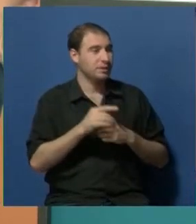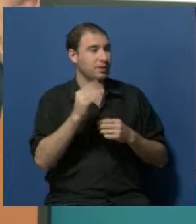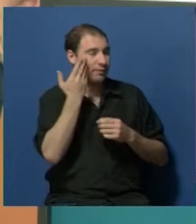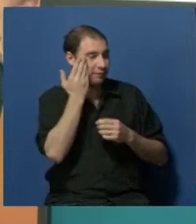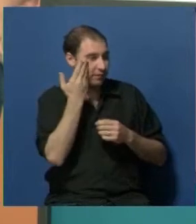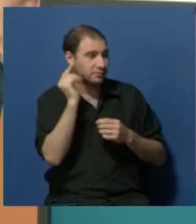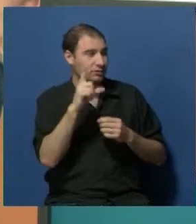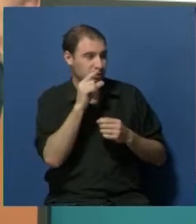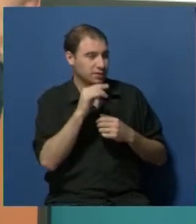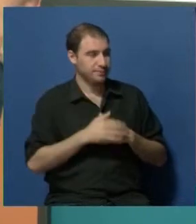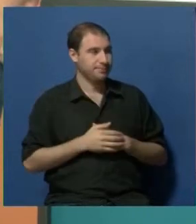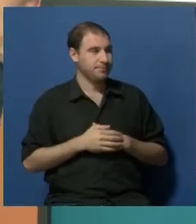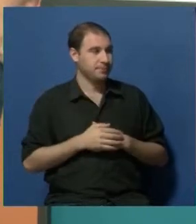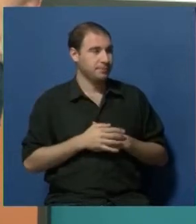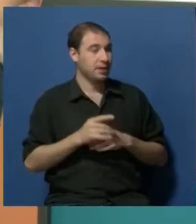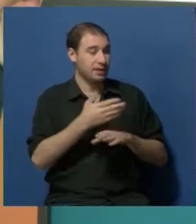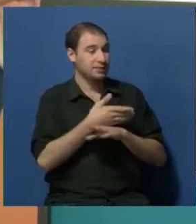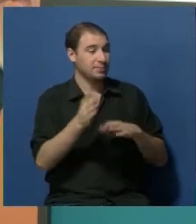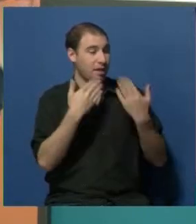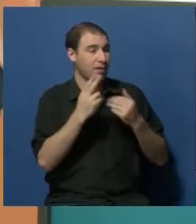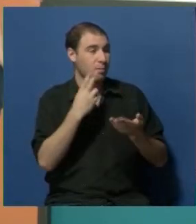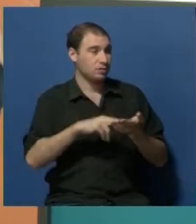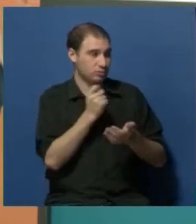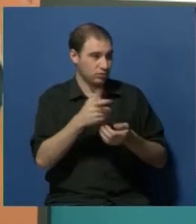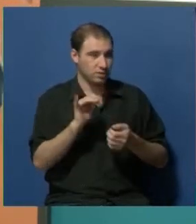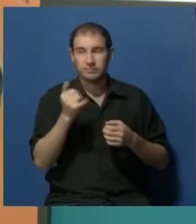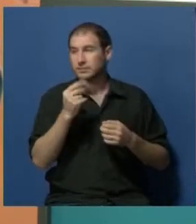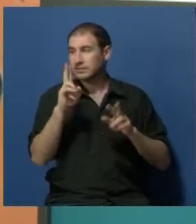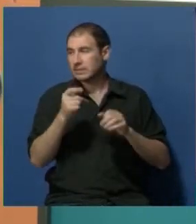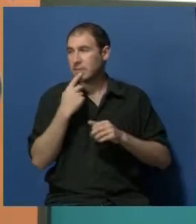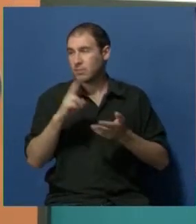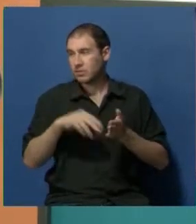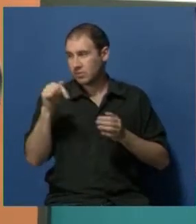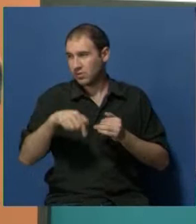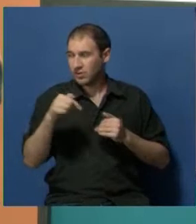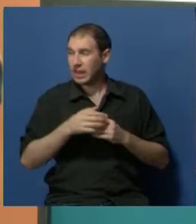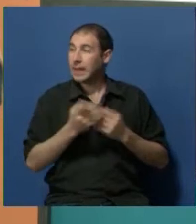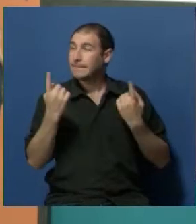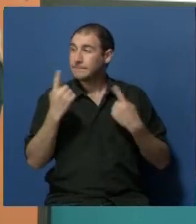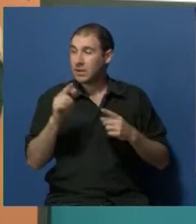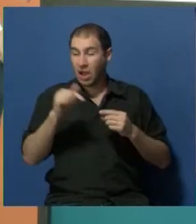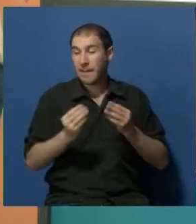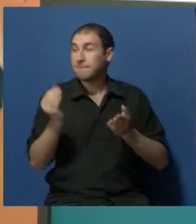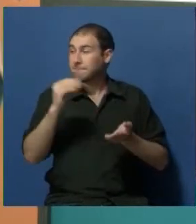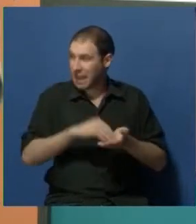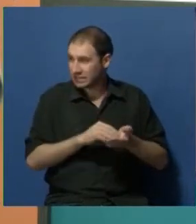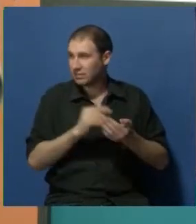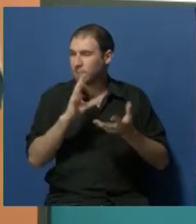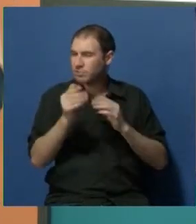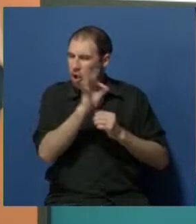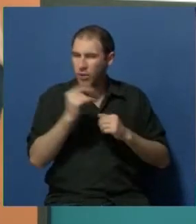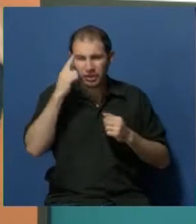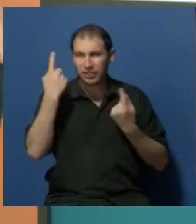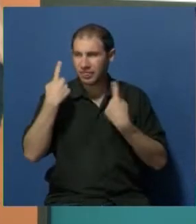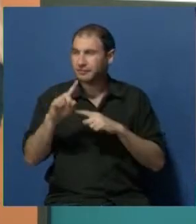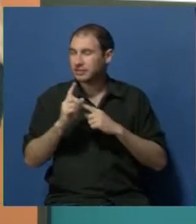Facebook y Twitter. Bueno, seguimos hablando de impuestos a las ganancias. Seguimos hablando del tema del día, tal vez, Así pero es. ahora profundizamos desde otra mirada,